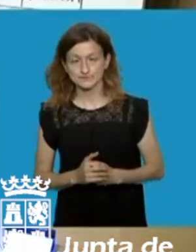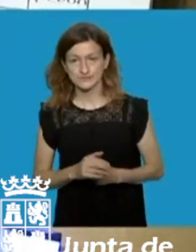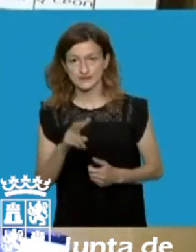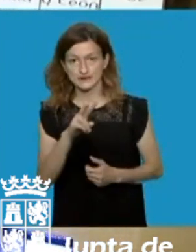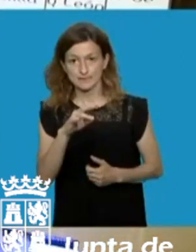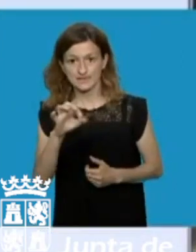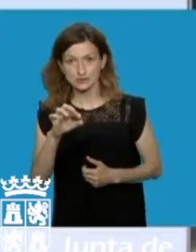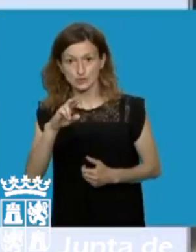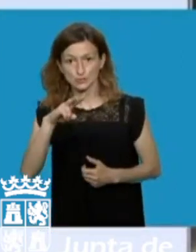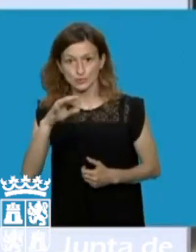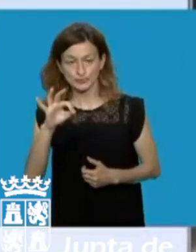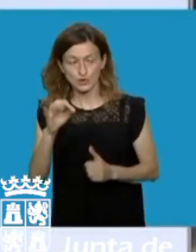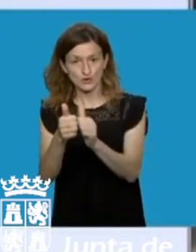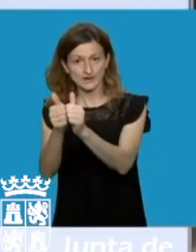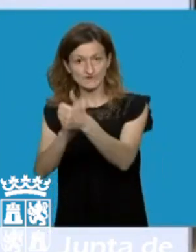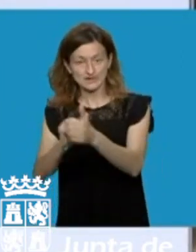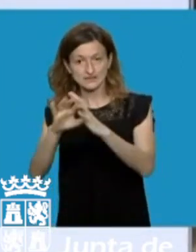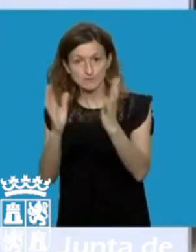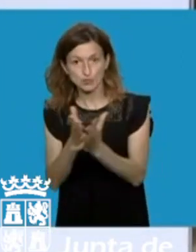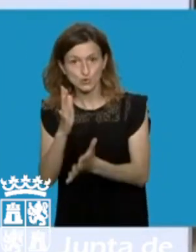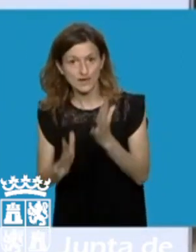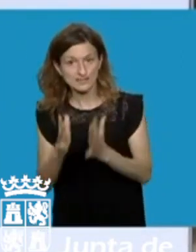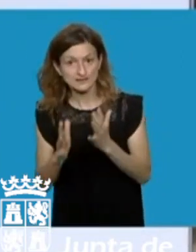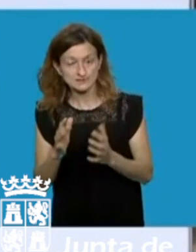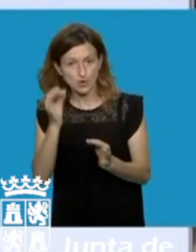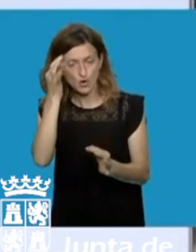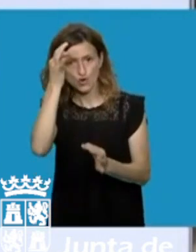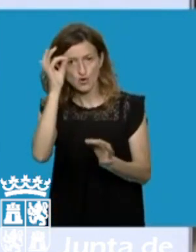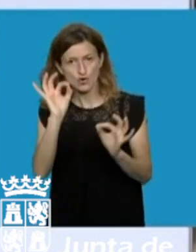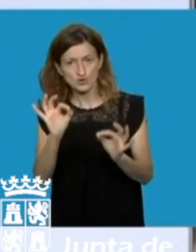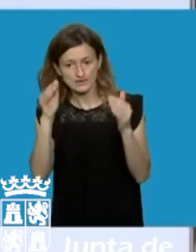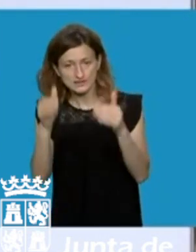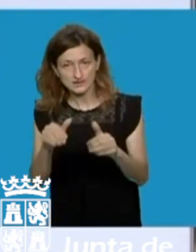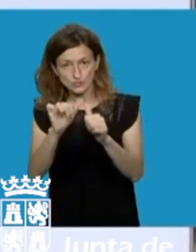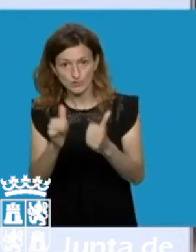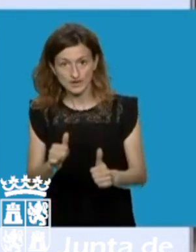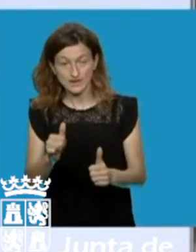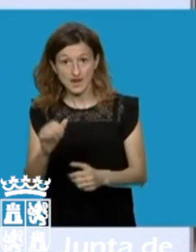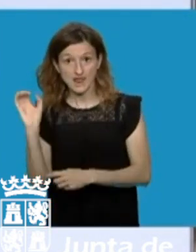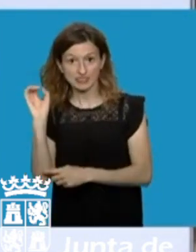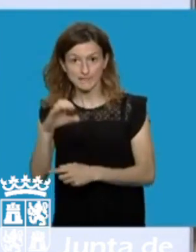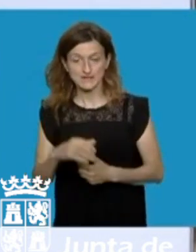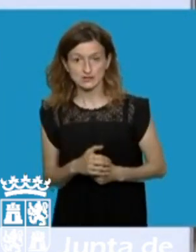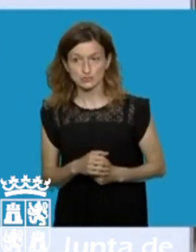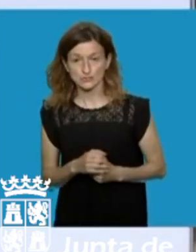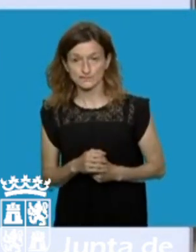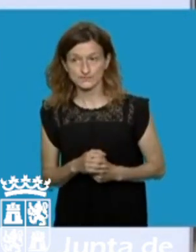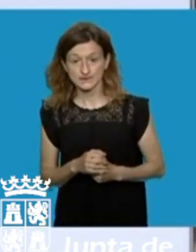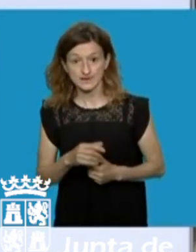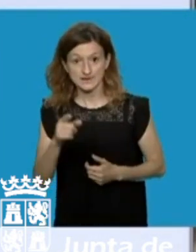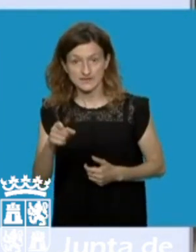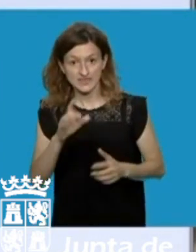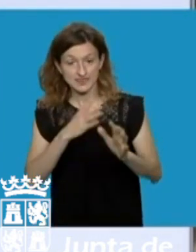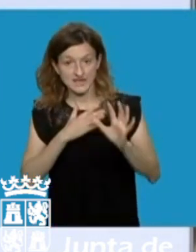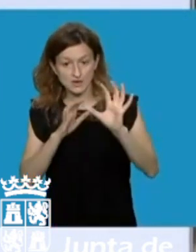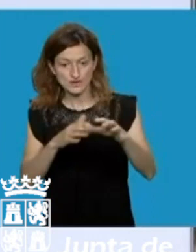Víctor Rubio Rodríguez es un referente en el mundo del atletismo y más concretamente en las modalidades de lanzamiento. Este leonés ha ayudado a